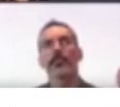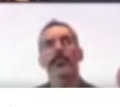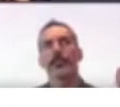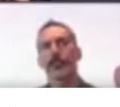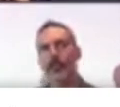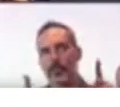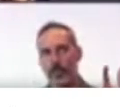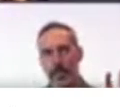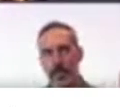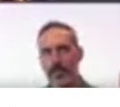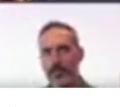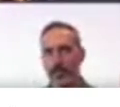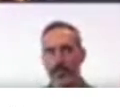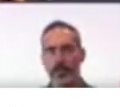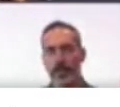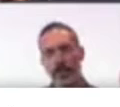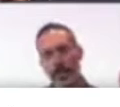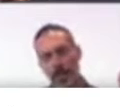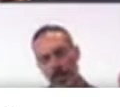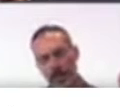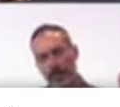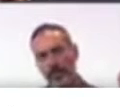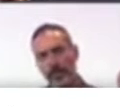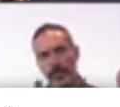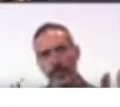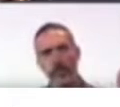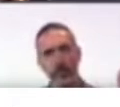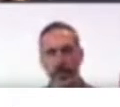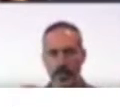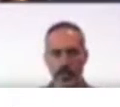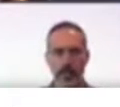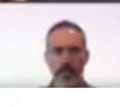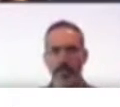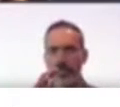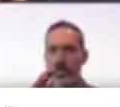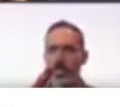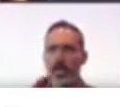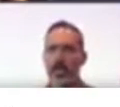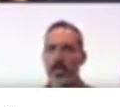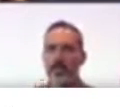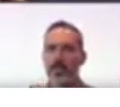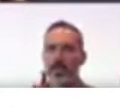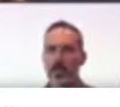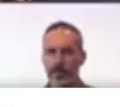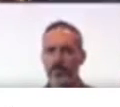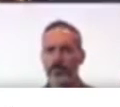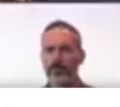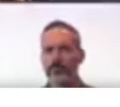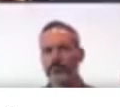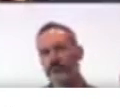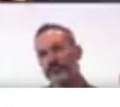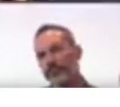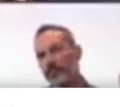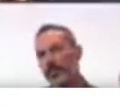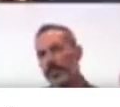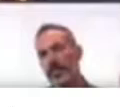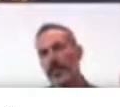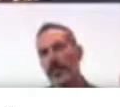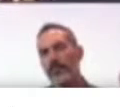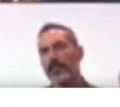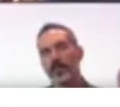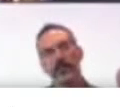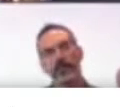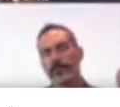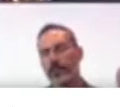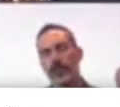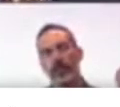hoy participan de este cabildo, testimonian este cabildo, senadoras, diputados, a